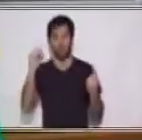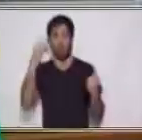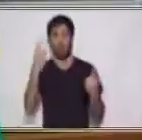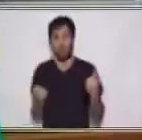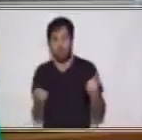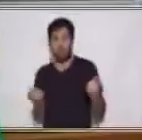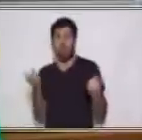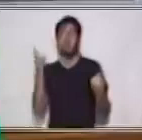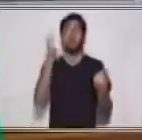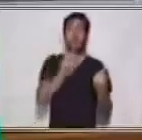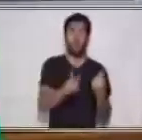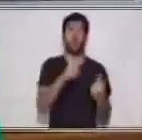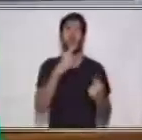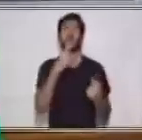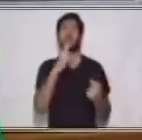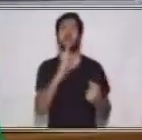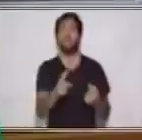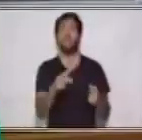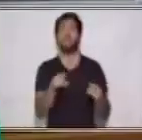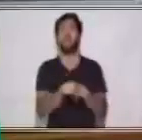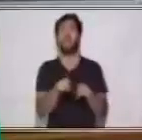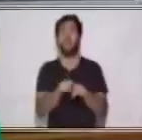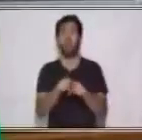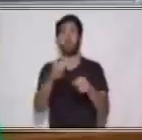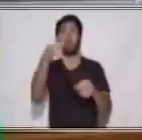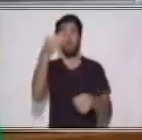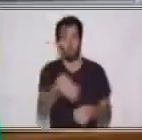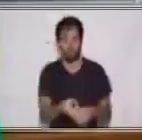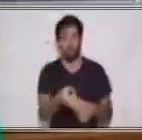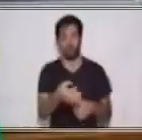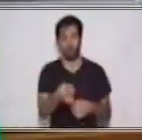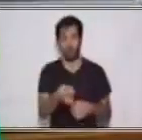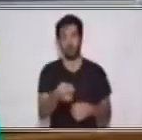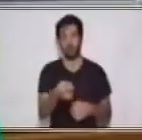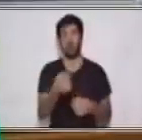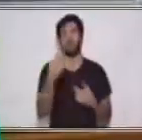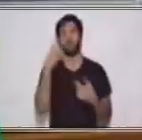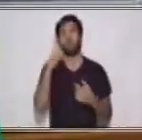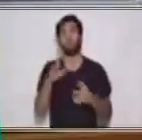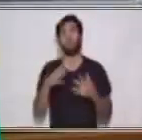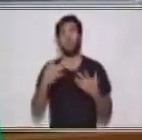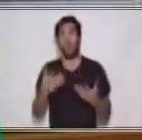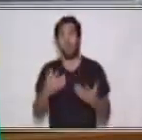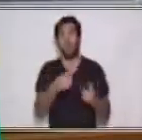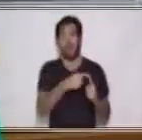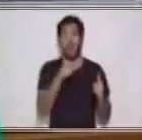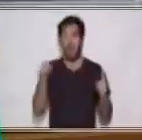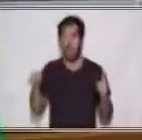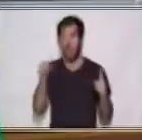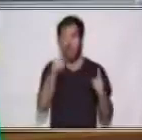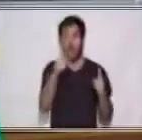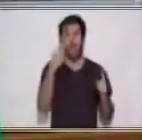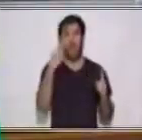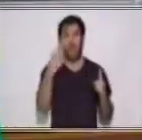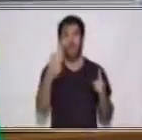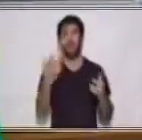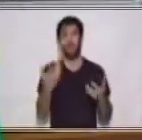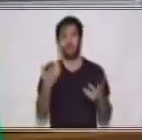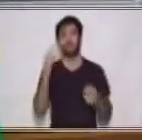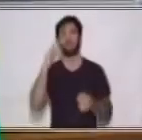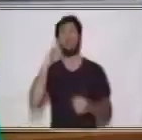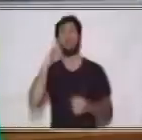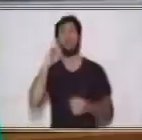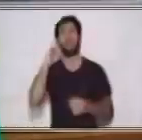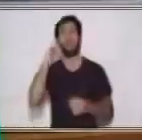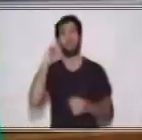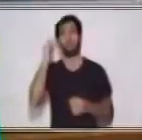es a partir de la observación y a partir de poder comprobar esa información en la realidad.